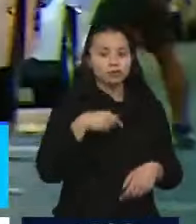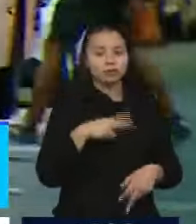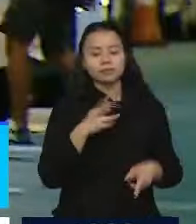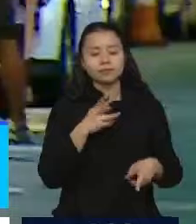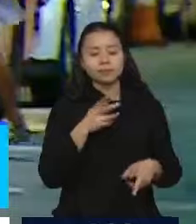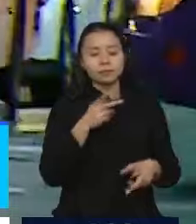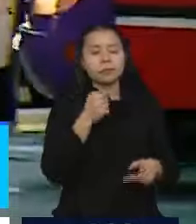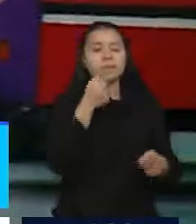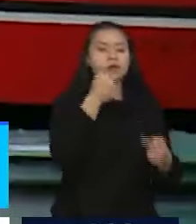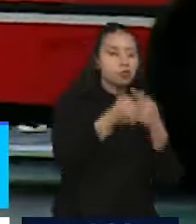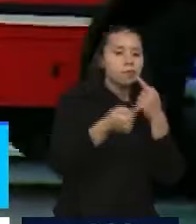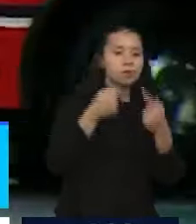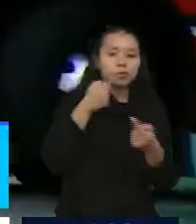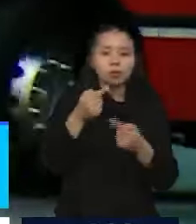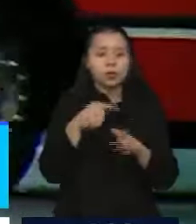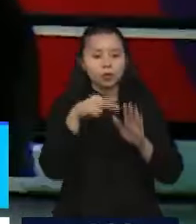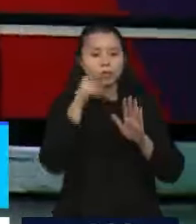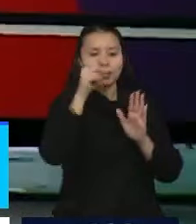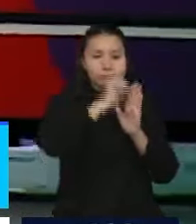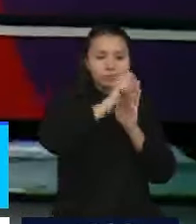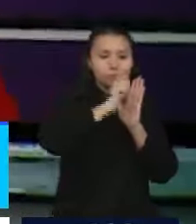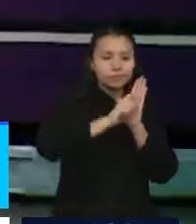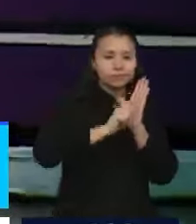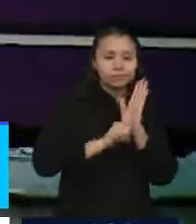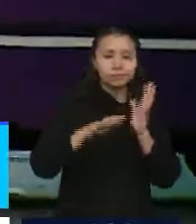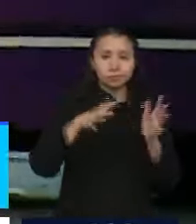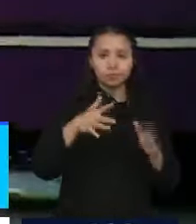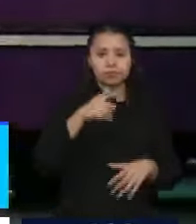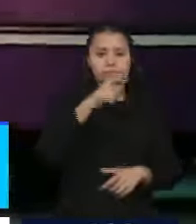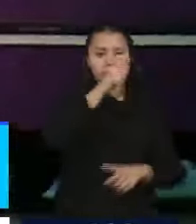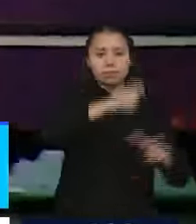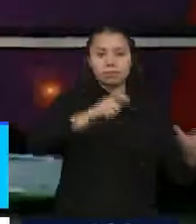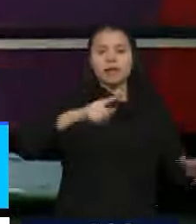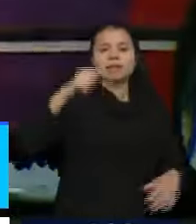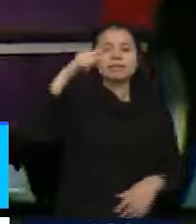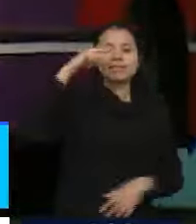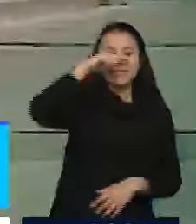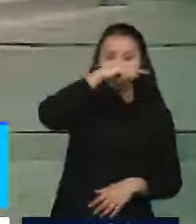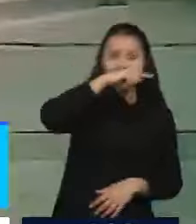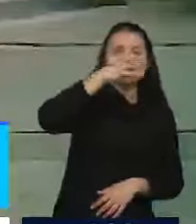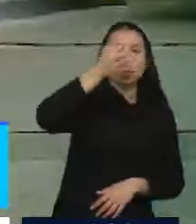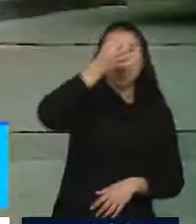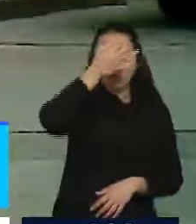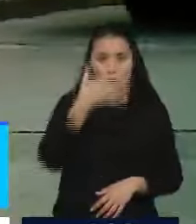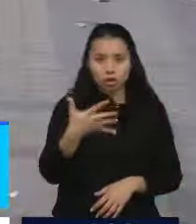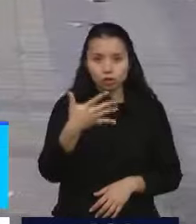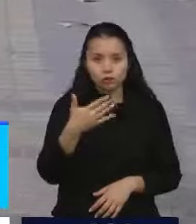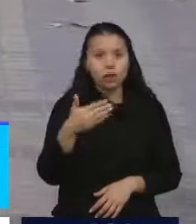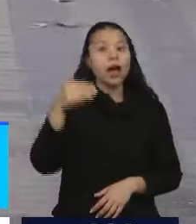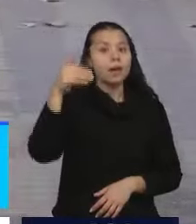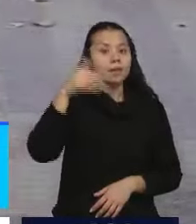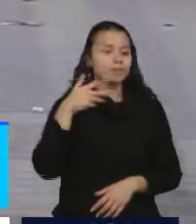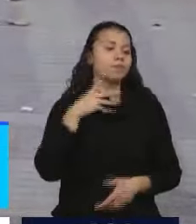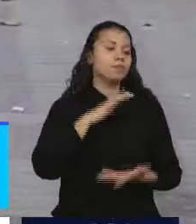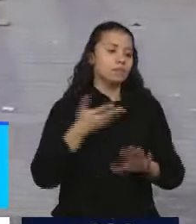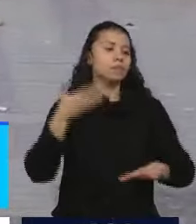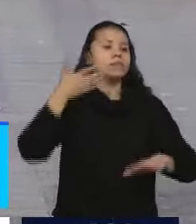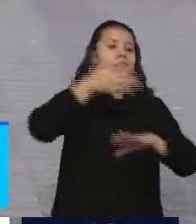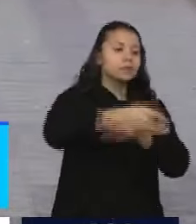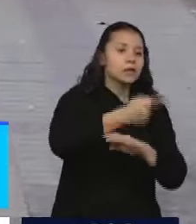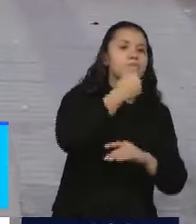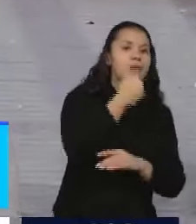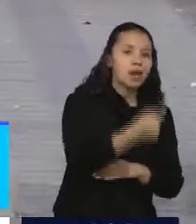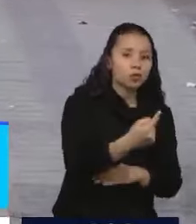sobre 712 casos presenciales. Ah, y eso es muy importante. En Gran Mendoza. Vamos a